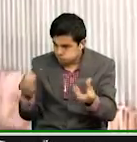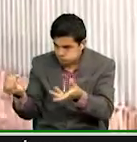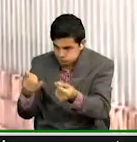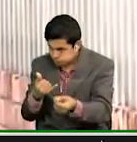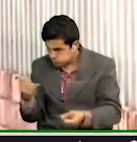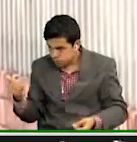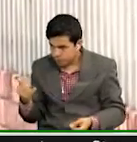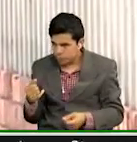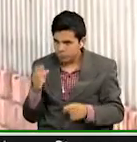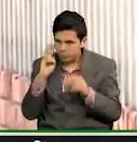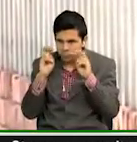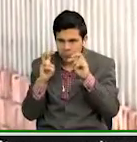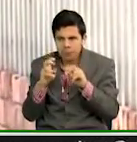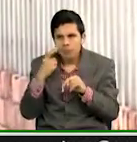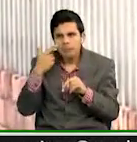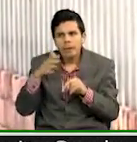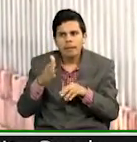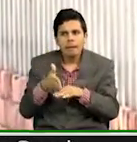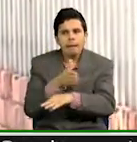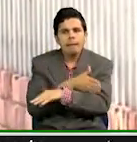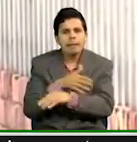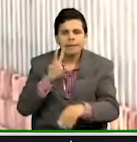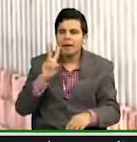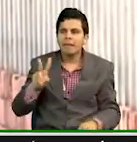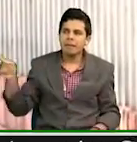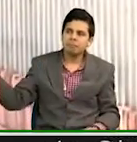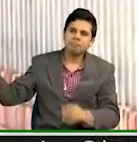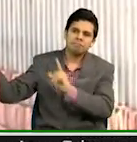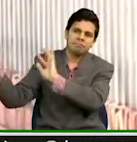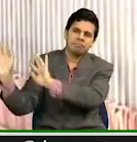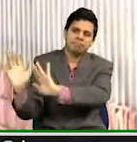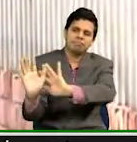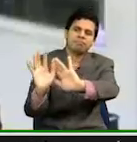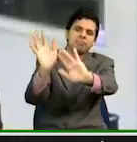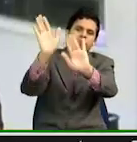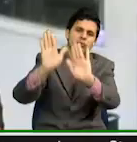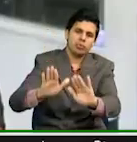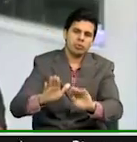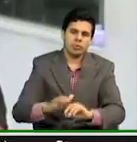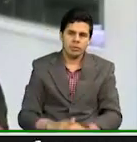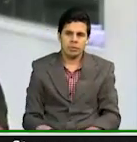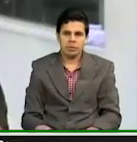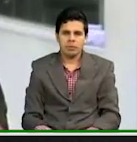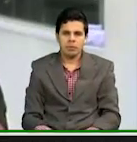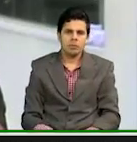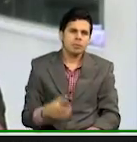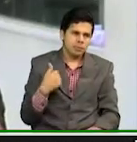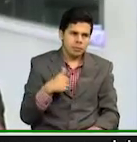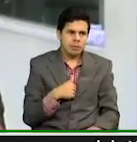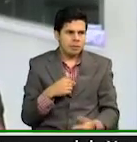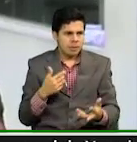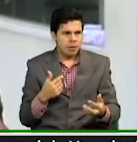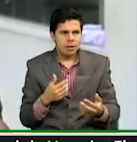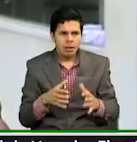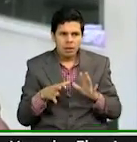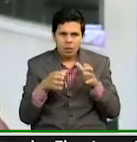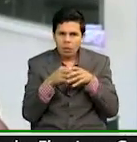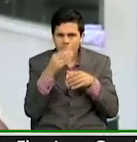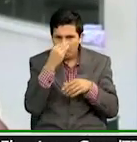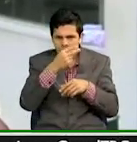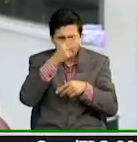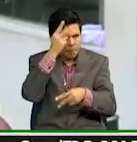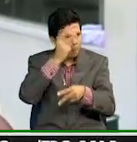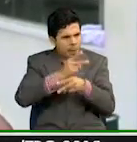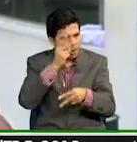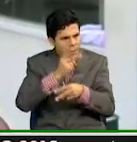que posiblemente vendrían desde el sector venezolano atacar directamente cualquier grupo armado que esté